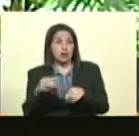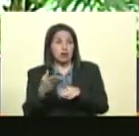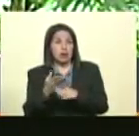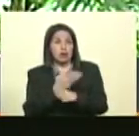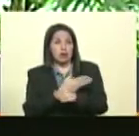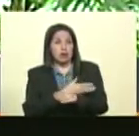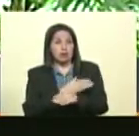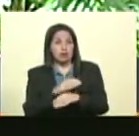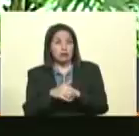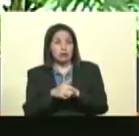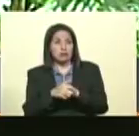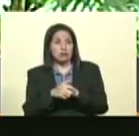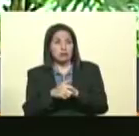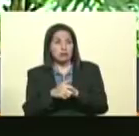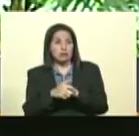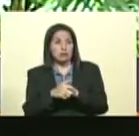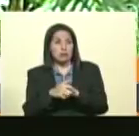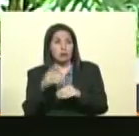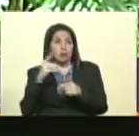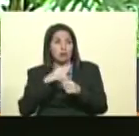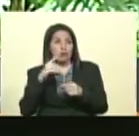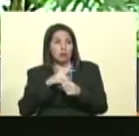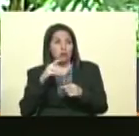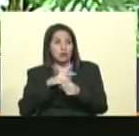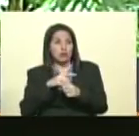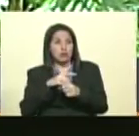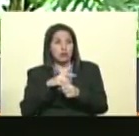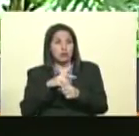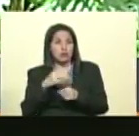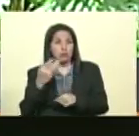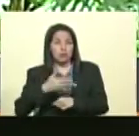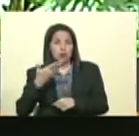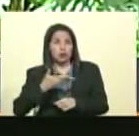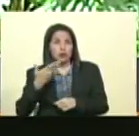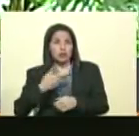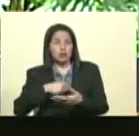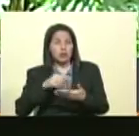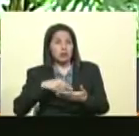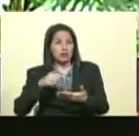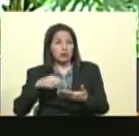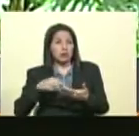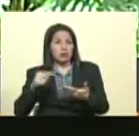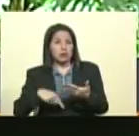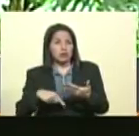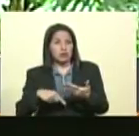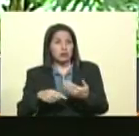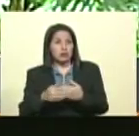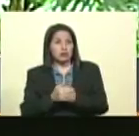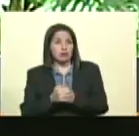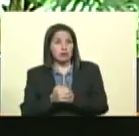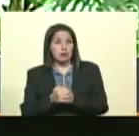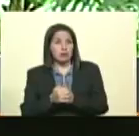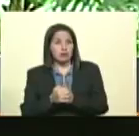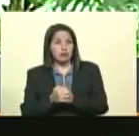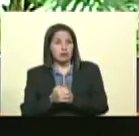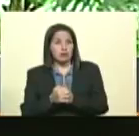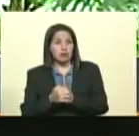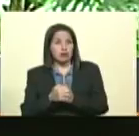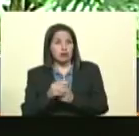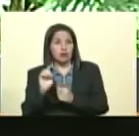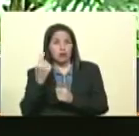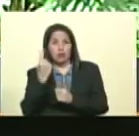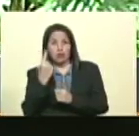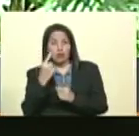mercado neoliberal. Hay un dato en esta convención colectiva, o yo diría dos datos fundamentales. Uno,